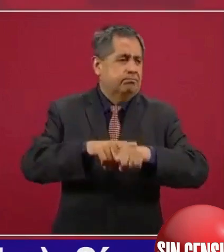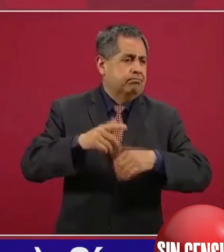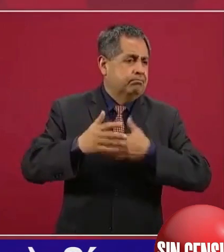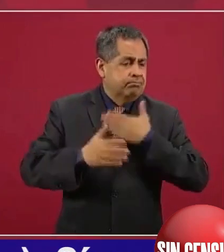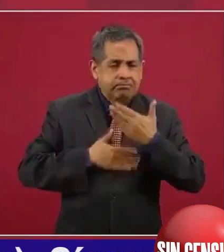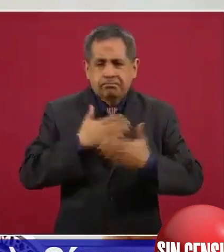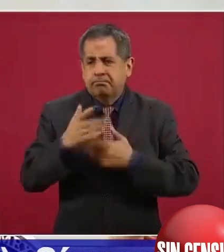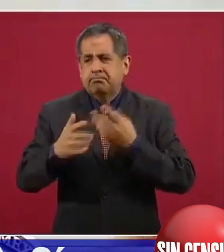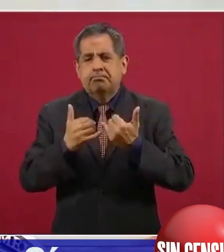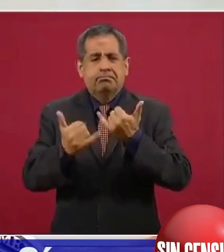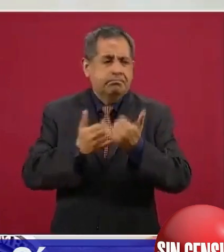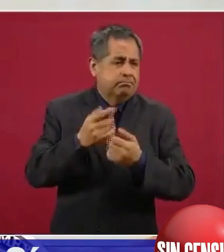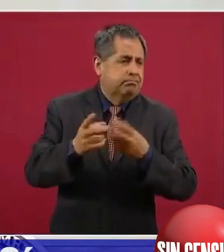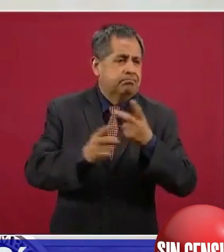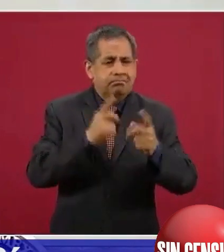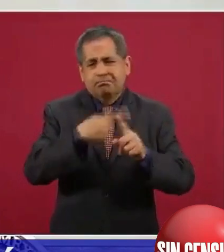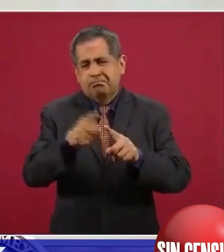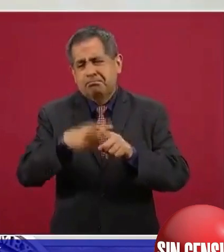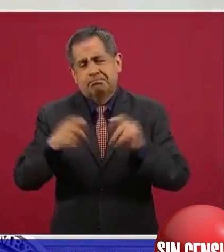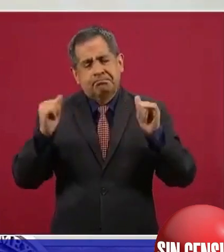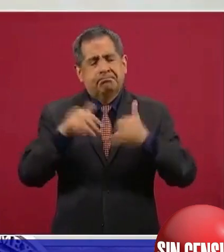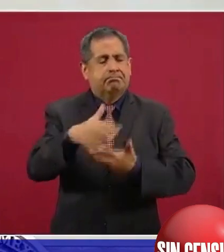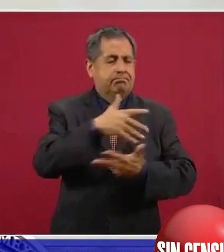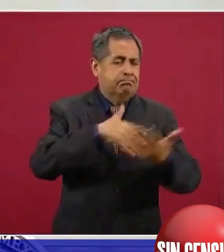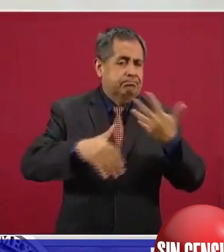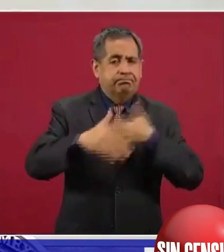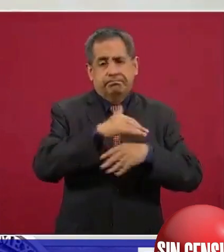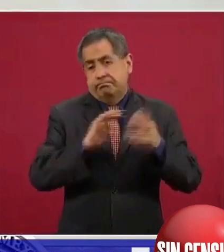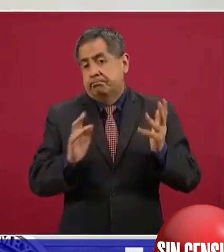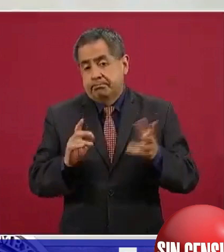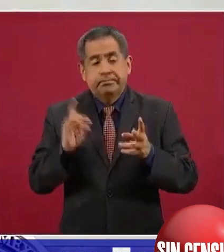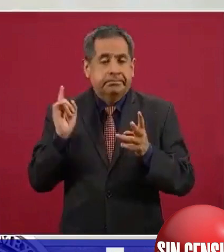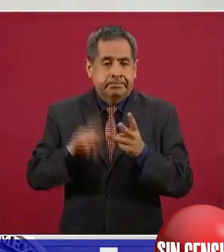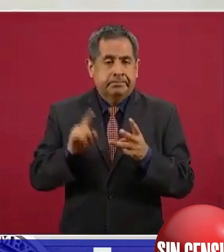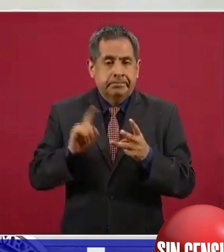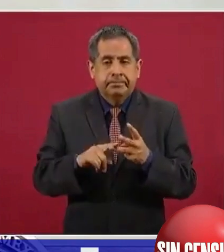recreativas, deportivas, etcétera, y también la disposición